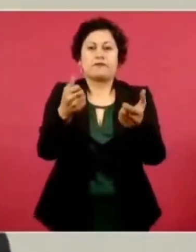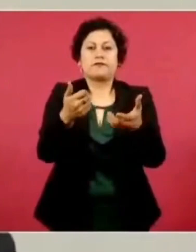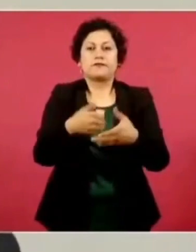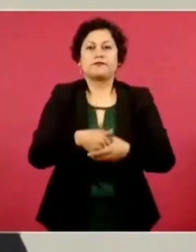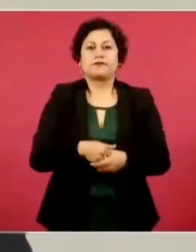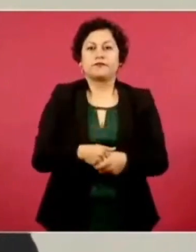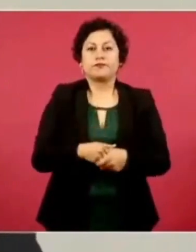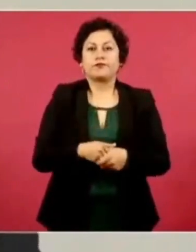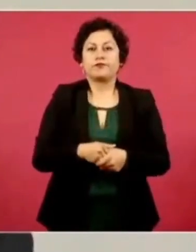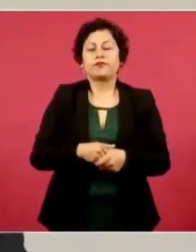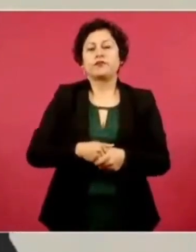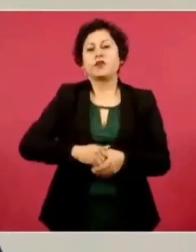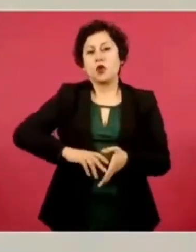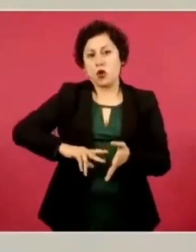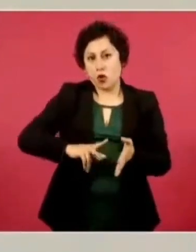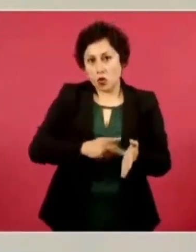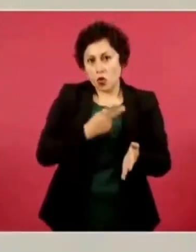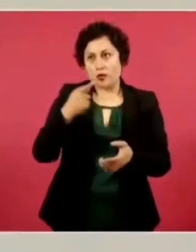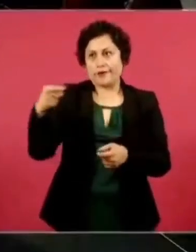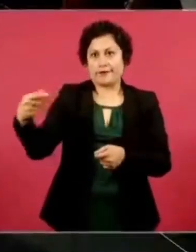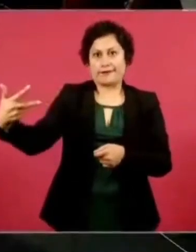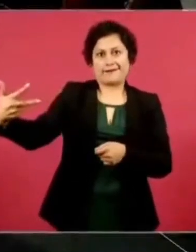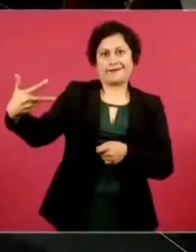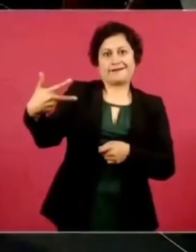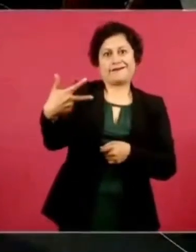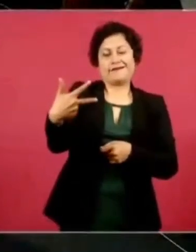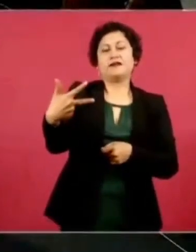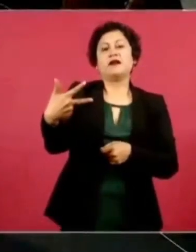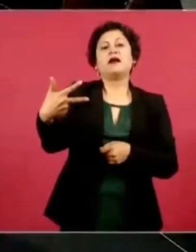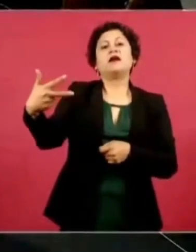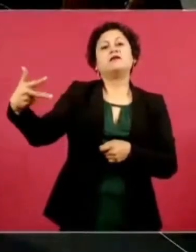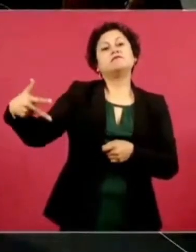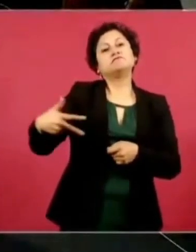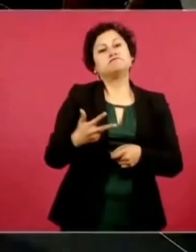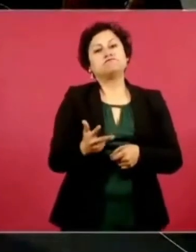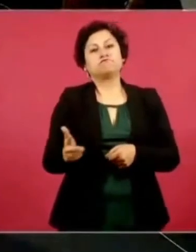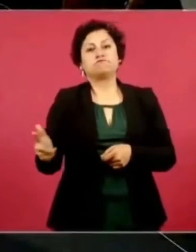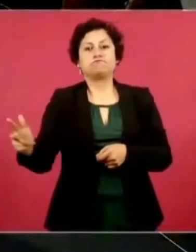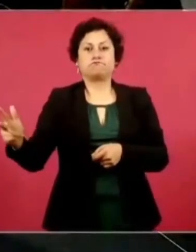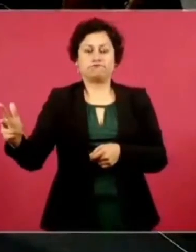El sicario vuelve a hacer el intento, se va del lado derecho e impacta.